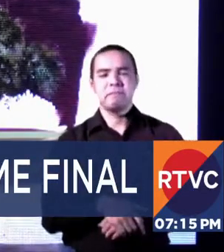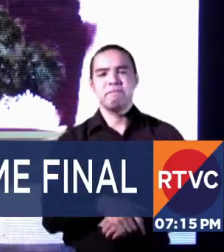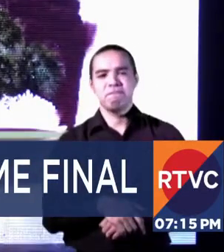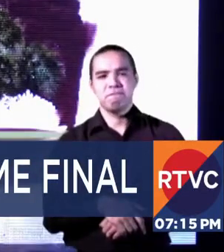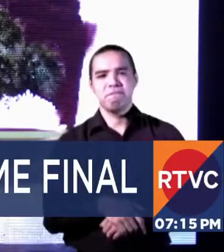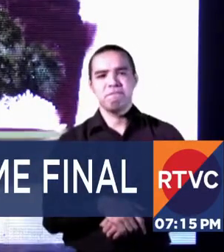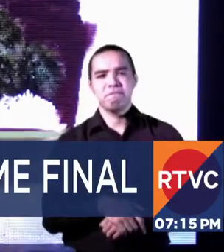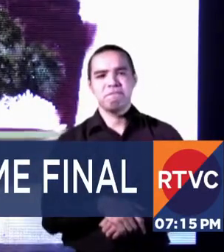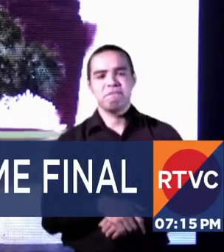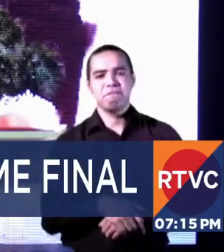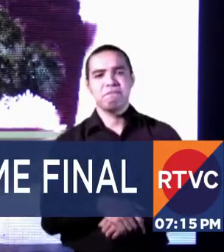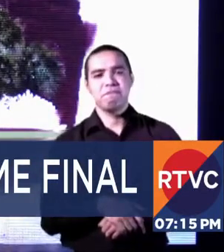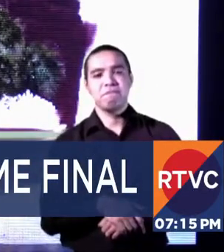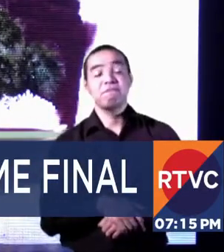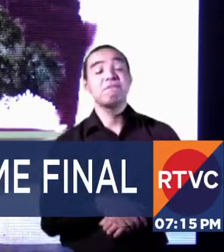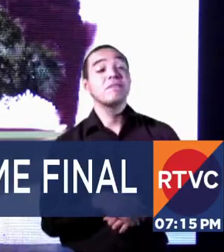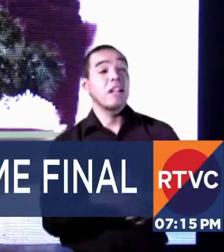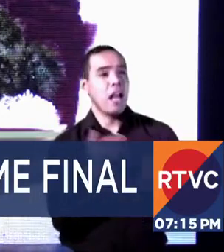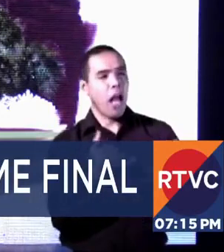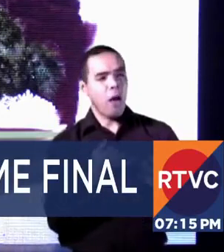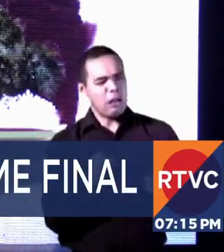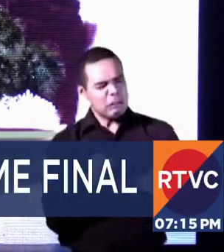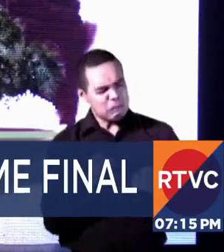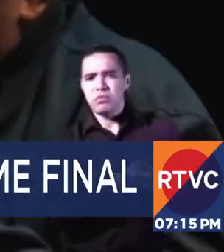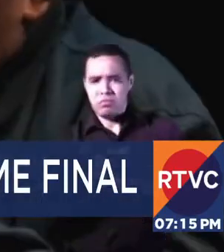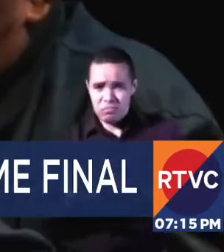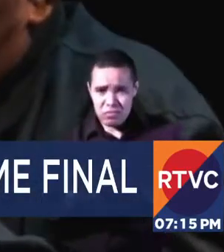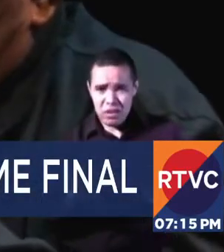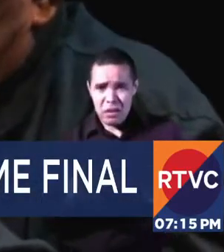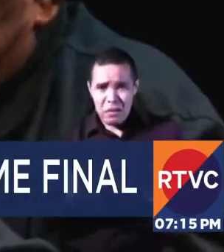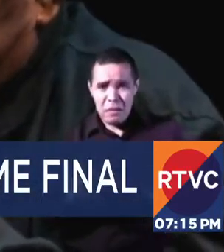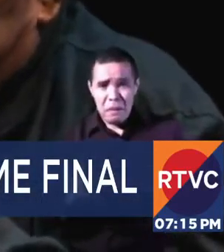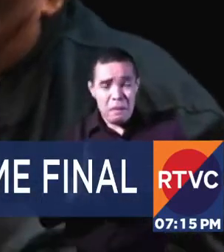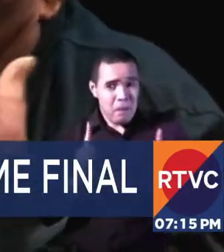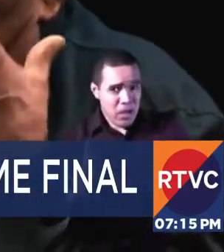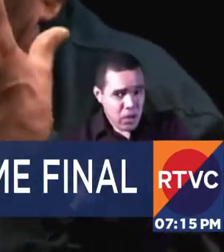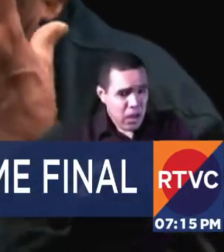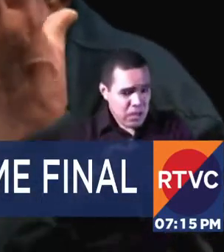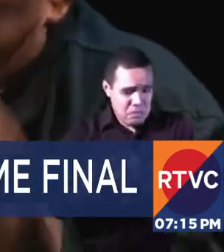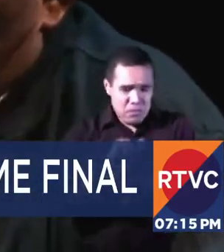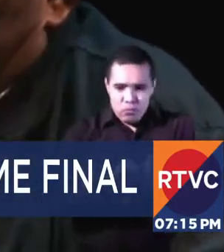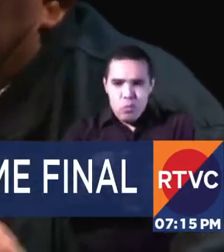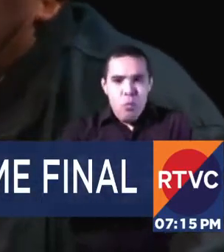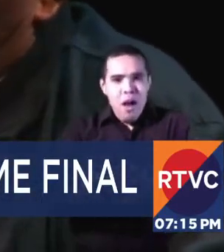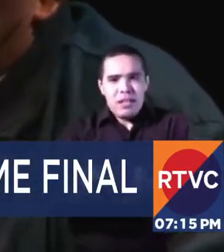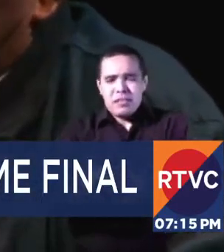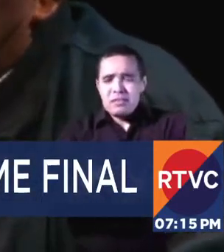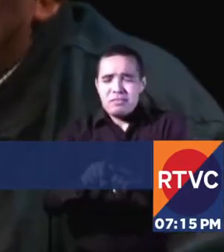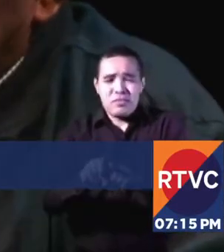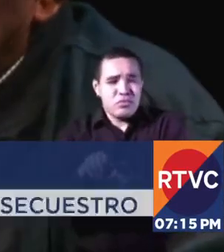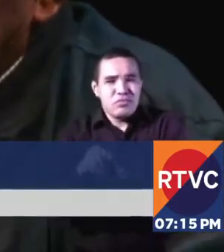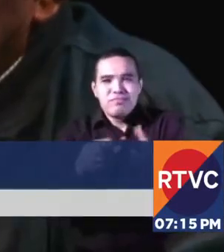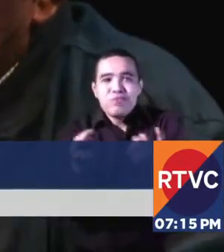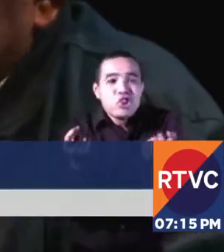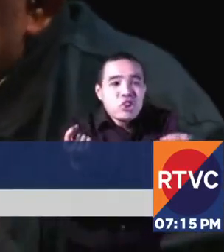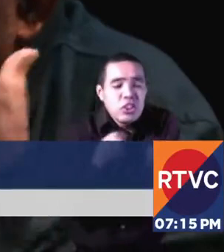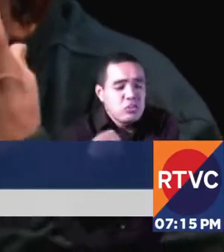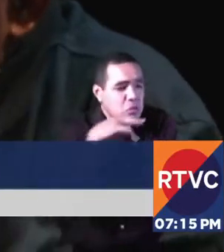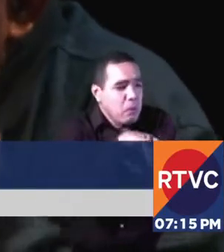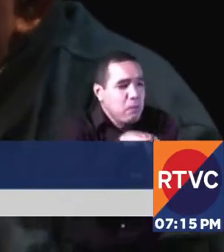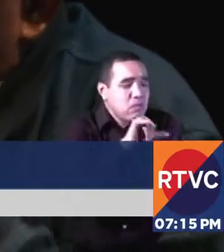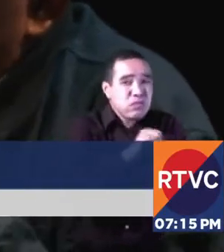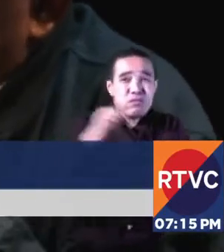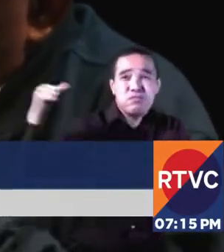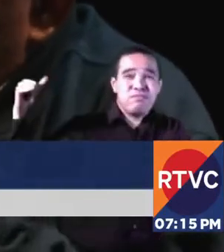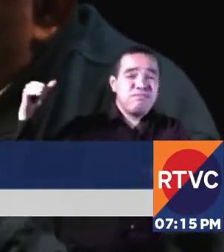Y me cuesta trabajo no seguir llorando. Vivir cerca de los bombardeos, el estar